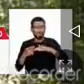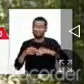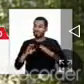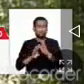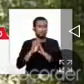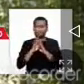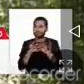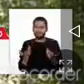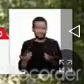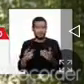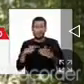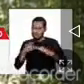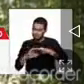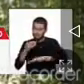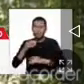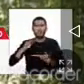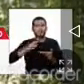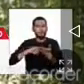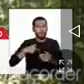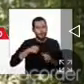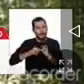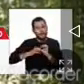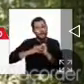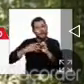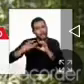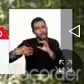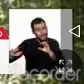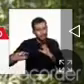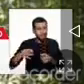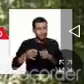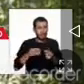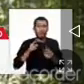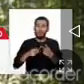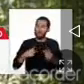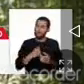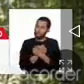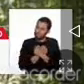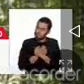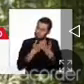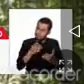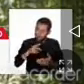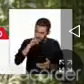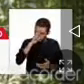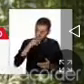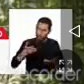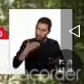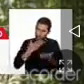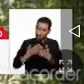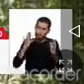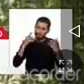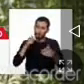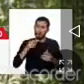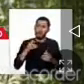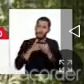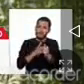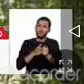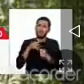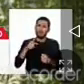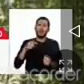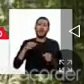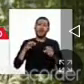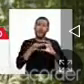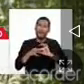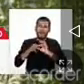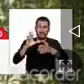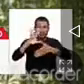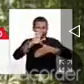y me disculpo por haberme extendido, felicito de corazón al pueblo hermano del Perú por el liderazgo renovado que está dando a la Alianza del